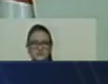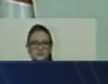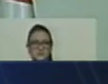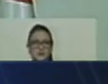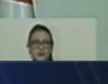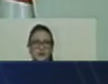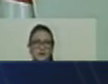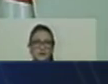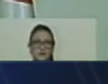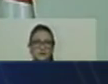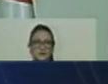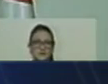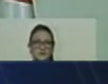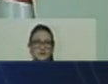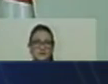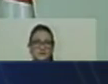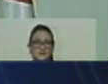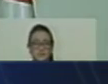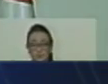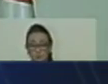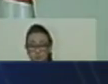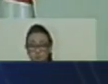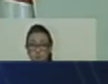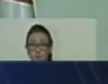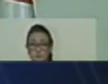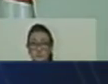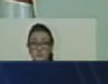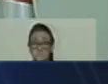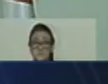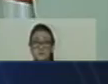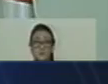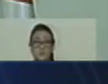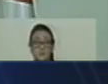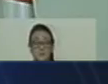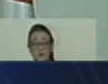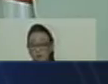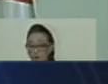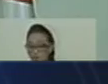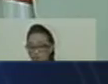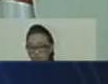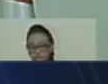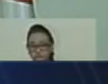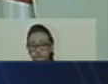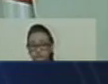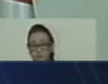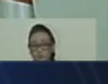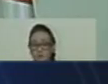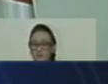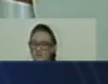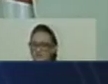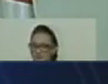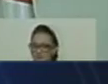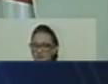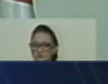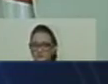sí. Pero son tus problemas y mis problemas, nuestros problemas, que solo los tenemos que resolver,